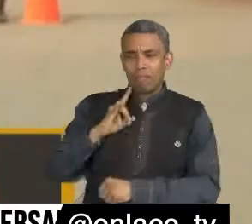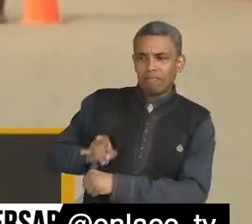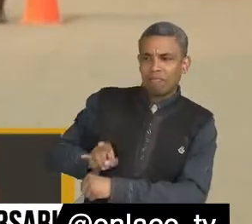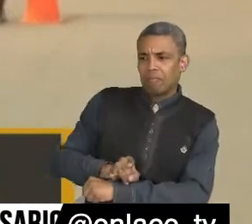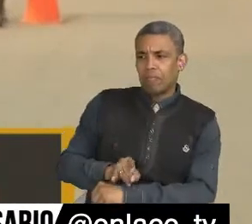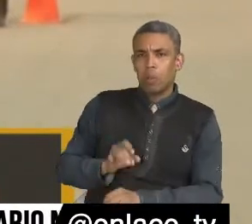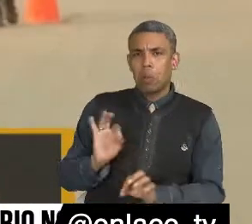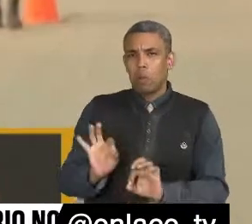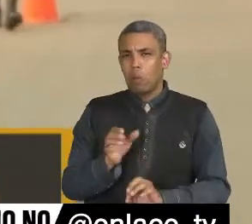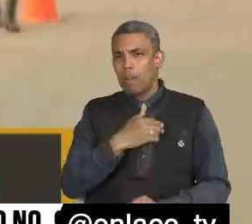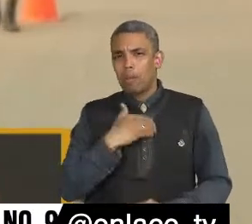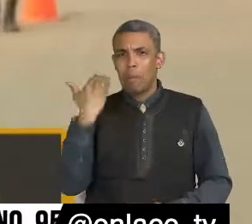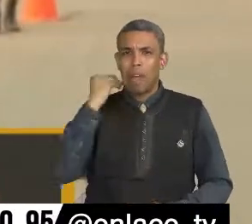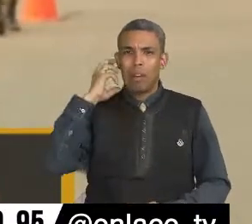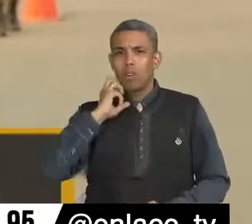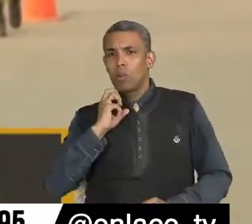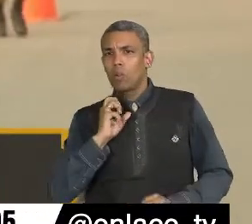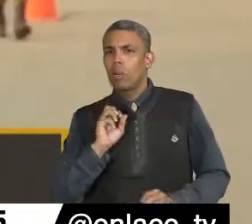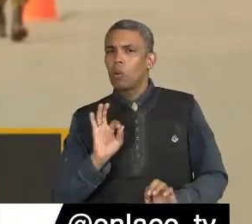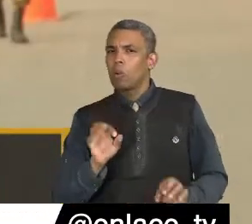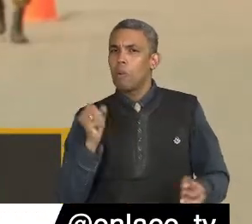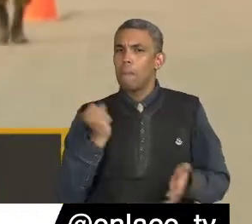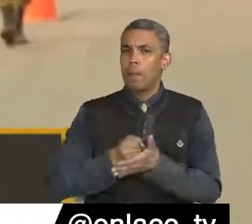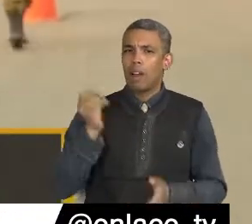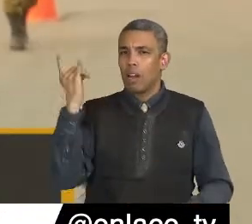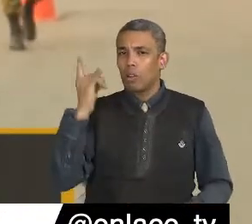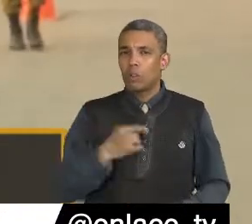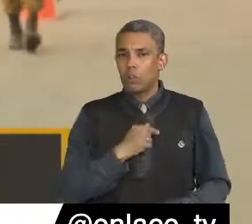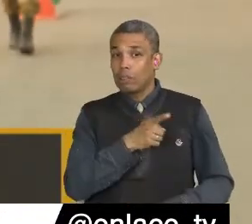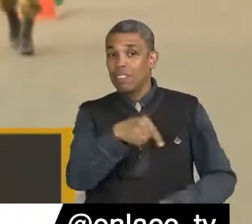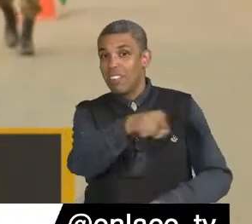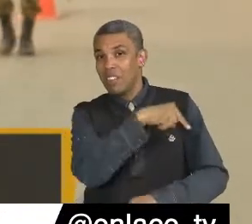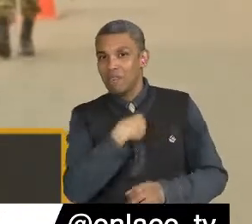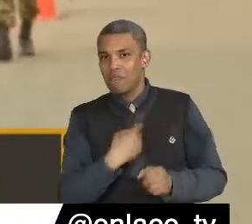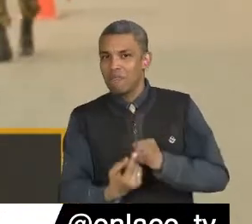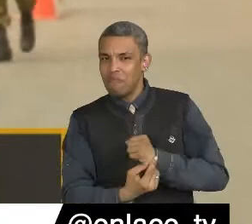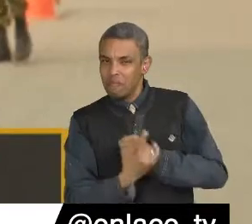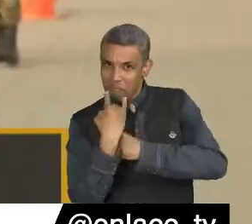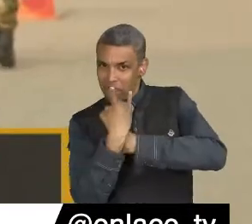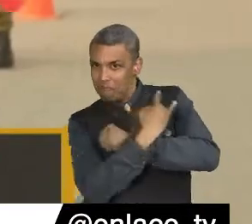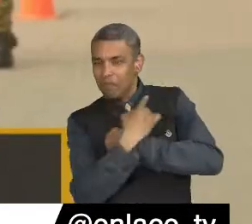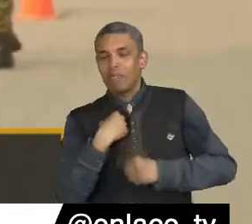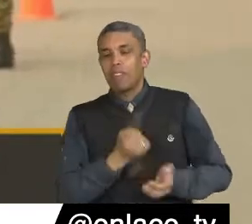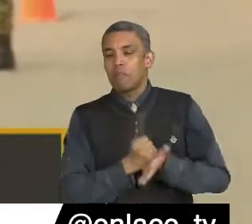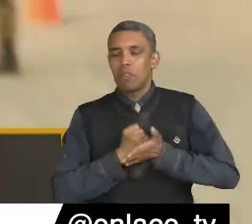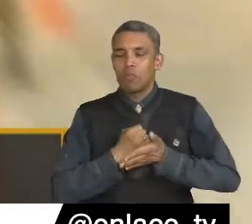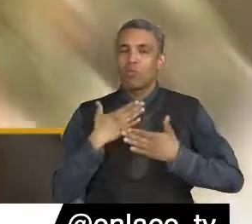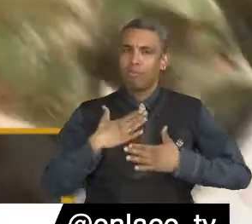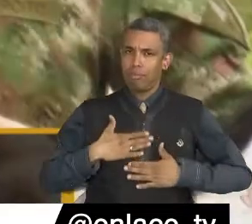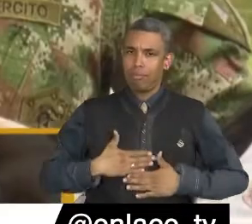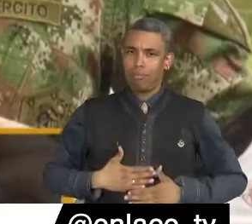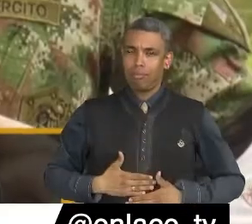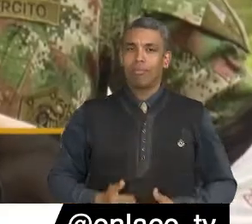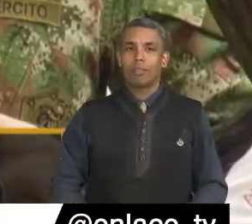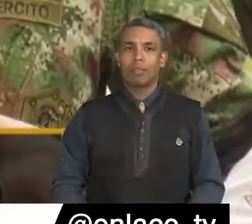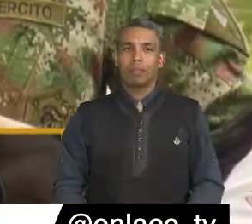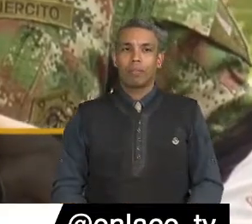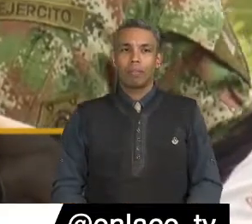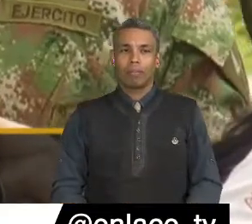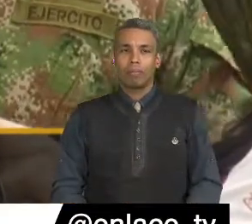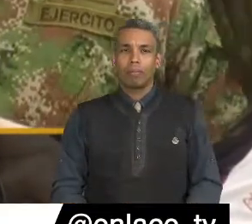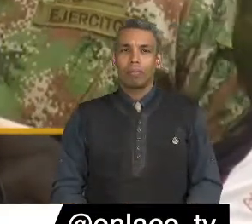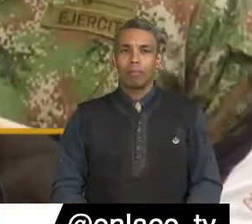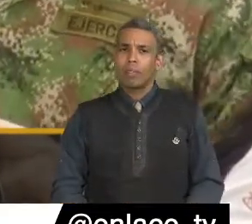delictivos que impidan precisamente que usted pueda descansar de sus vacaciones de la Semana Mayor y también la visita a algunas poblaciones cercanas. Se puedan